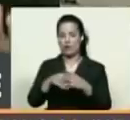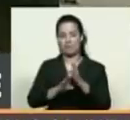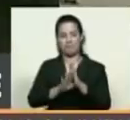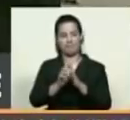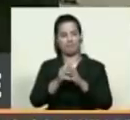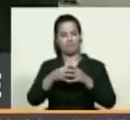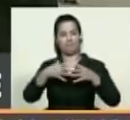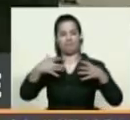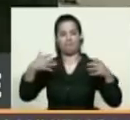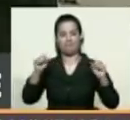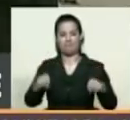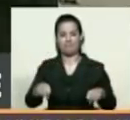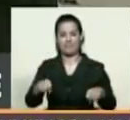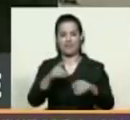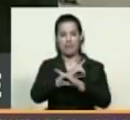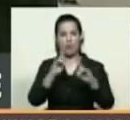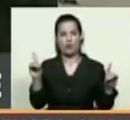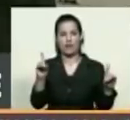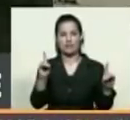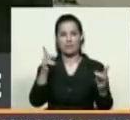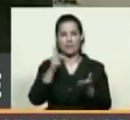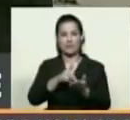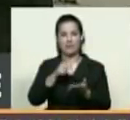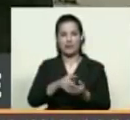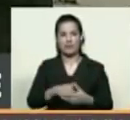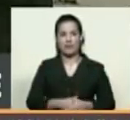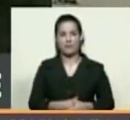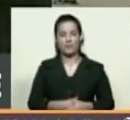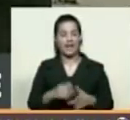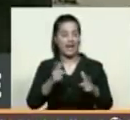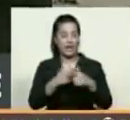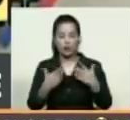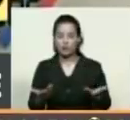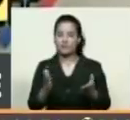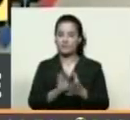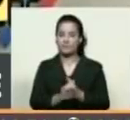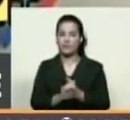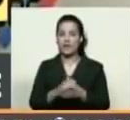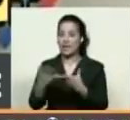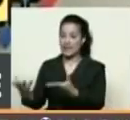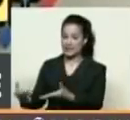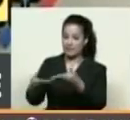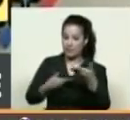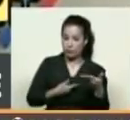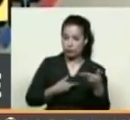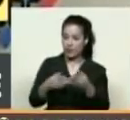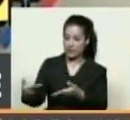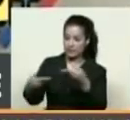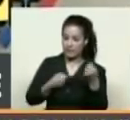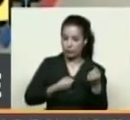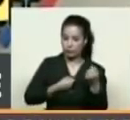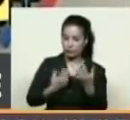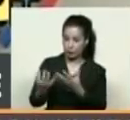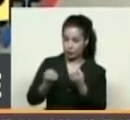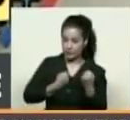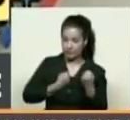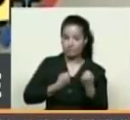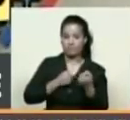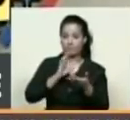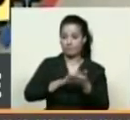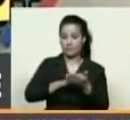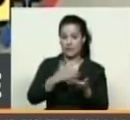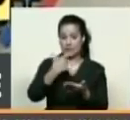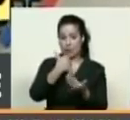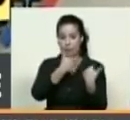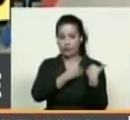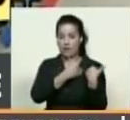espléndidamente en el marco de una democracia participativa. Así que nosotros recibimos con total responsabilidad estos testimonios